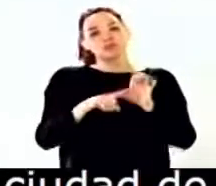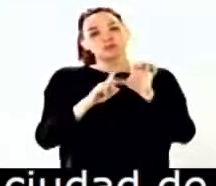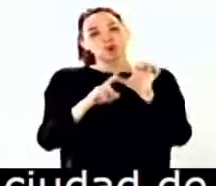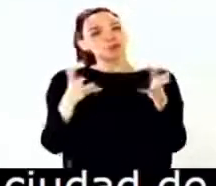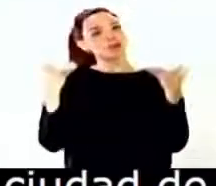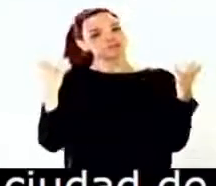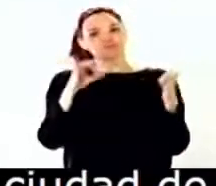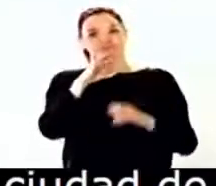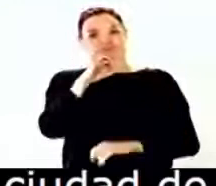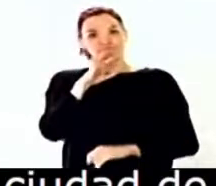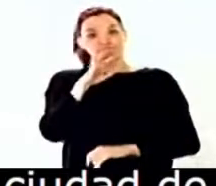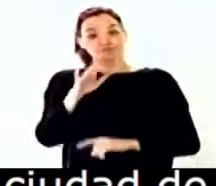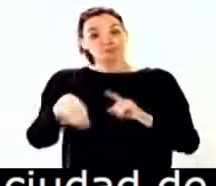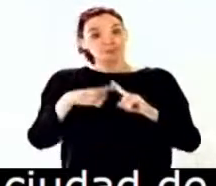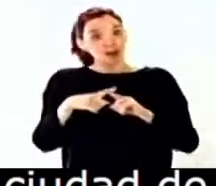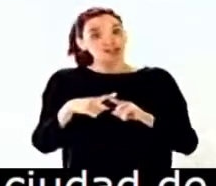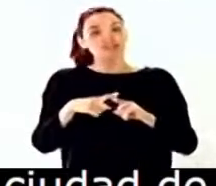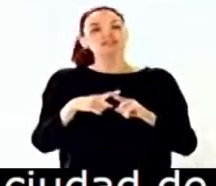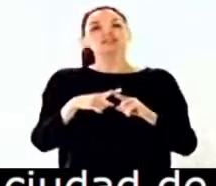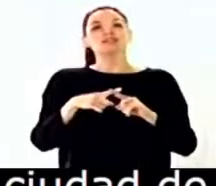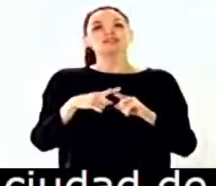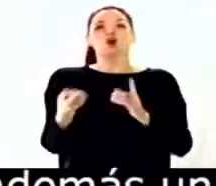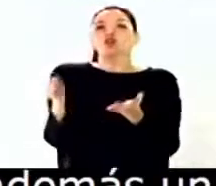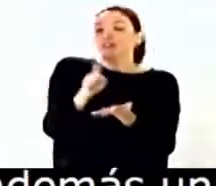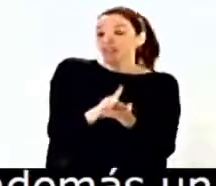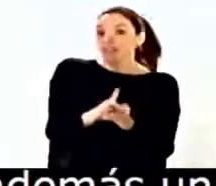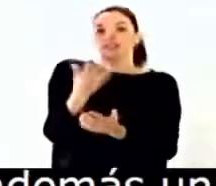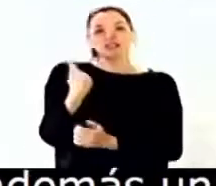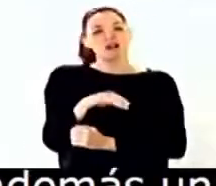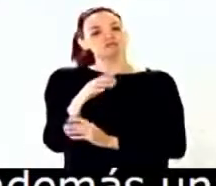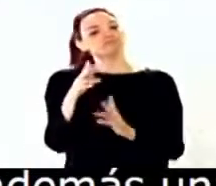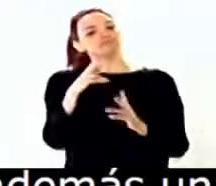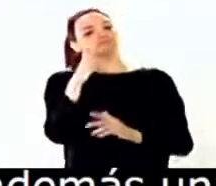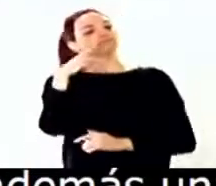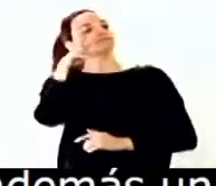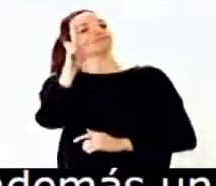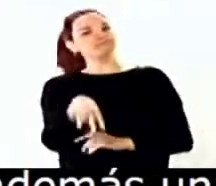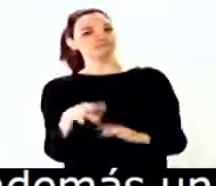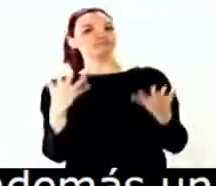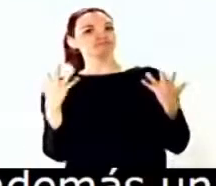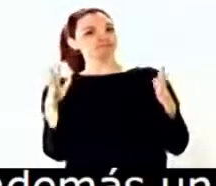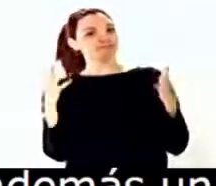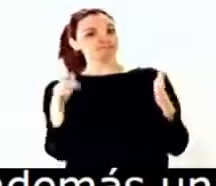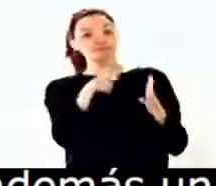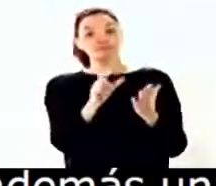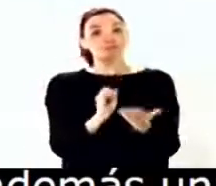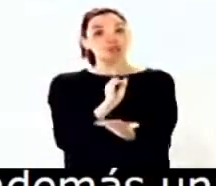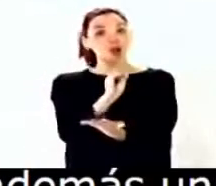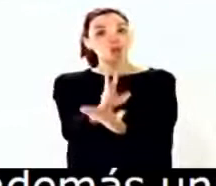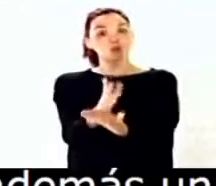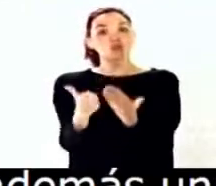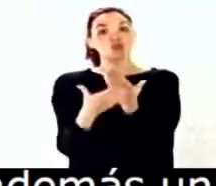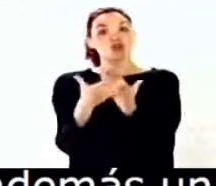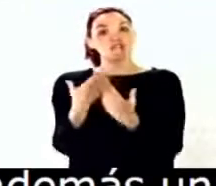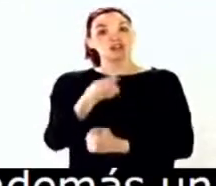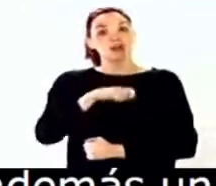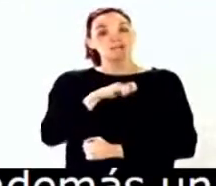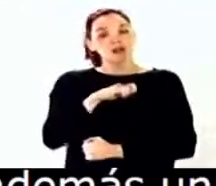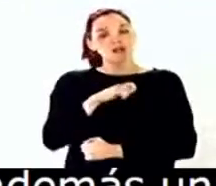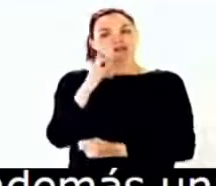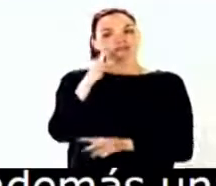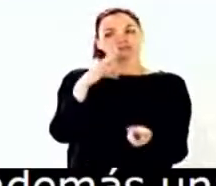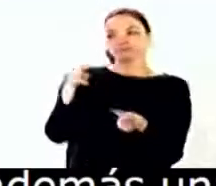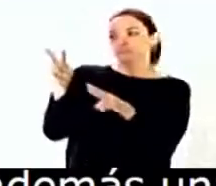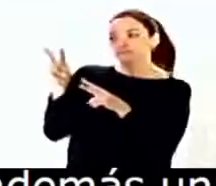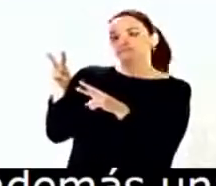que además, una vez más, pone en valor la apuesta que el Gobierno de España está haciendo